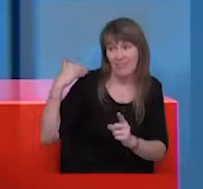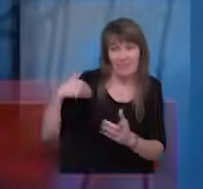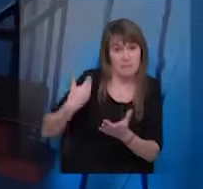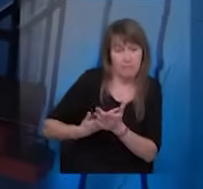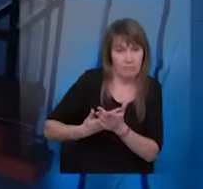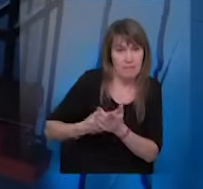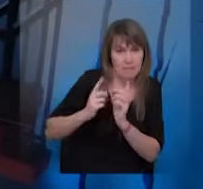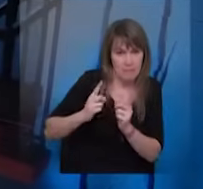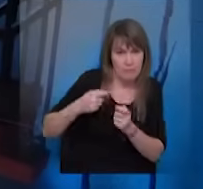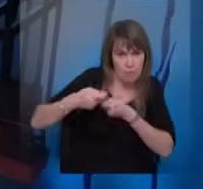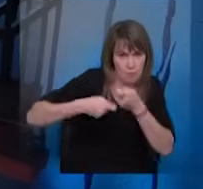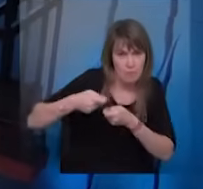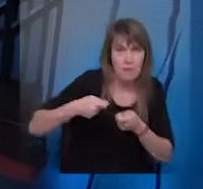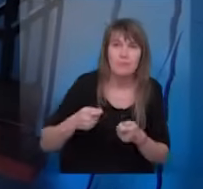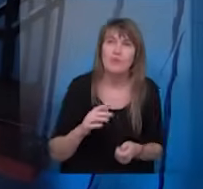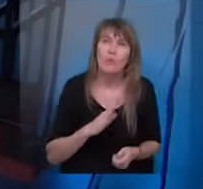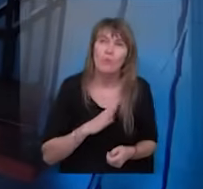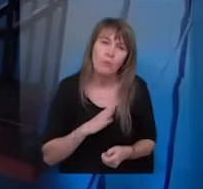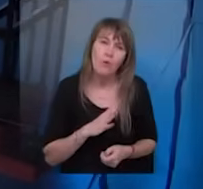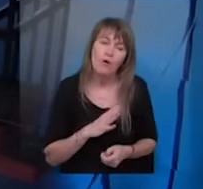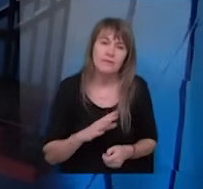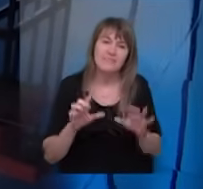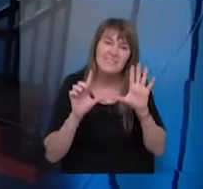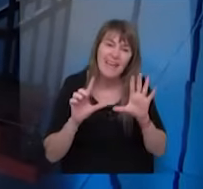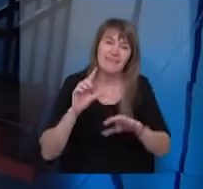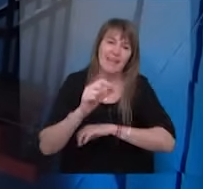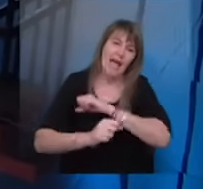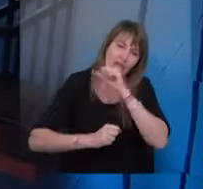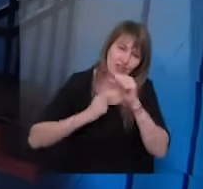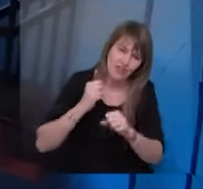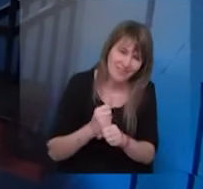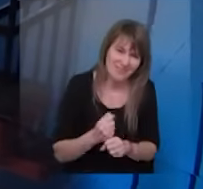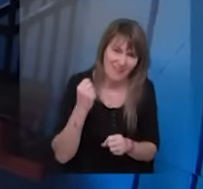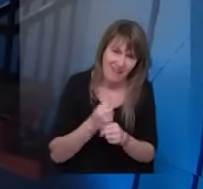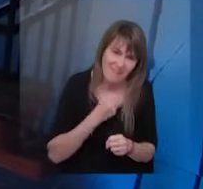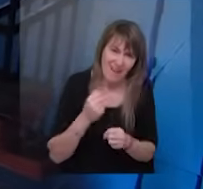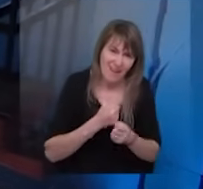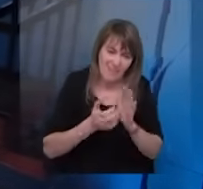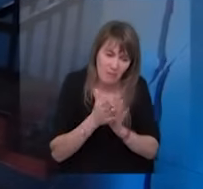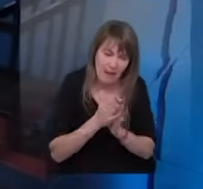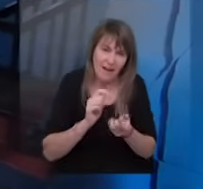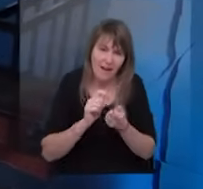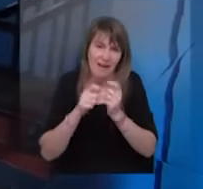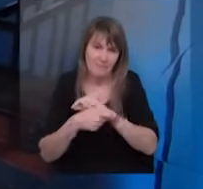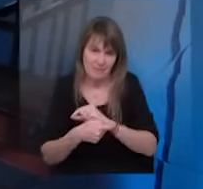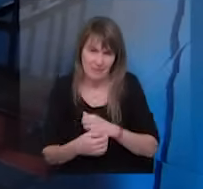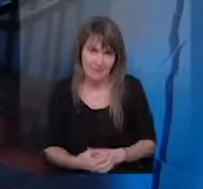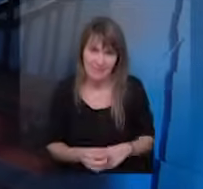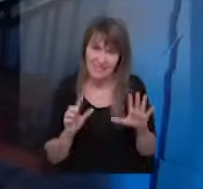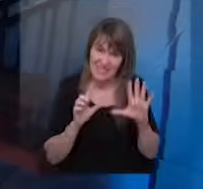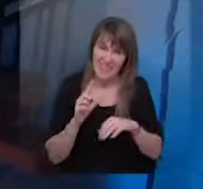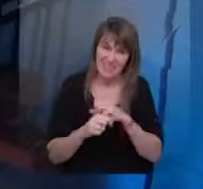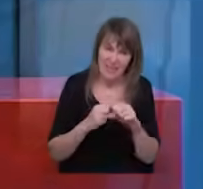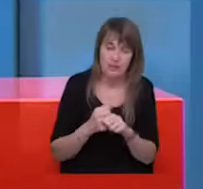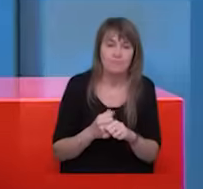anterior o sea nos llevó En definitiva 7 años entonces algunos este dicen bueno en estos